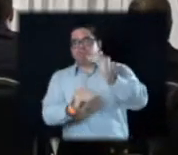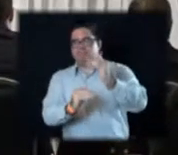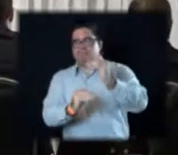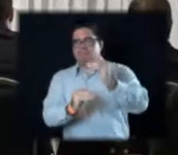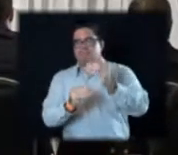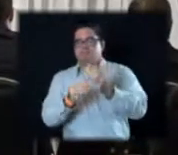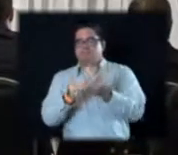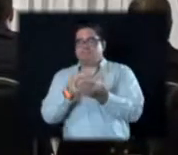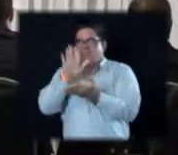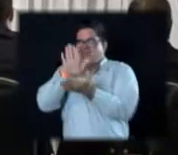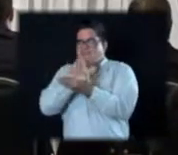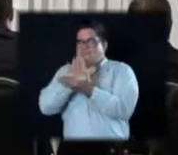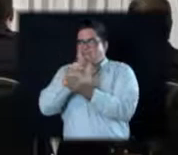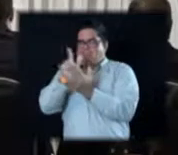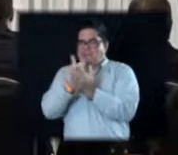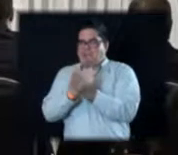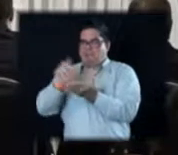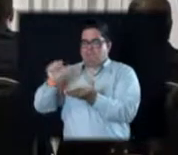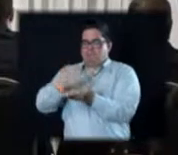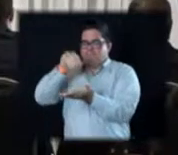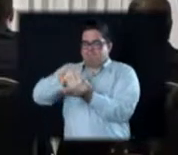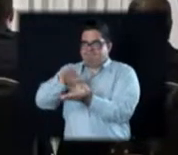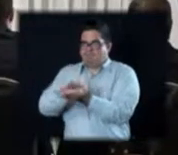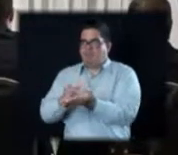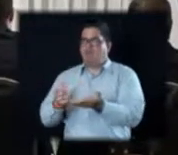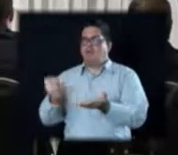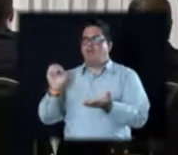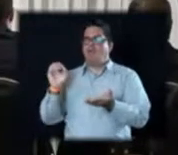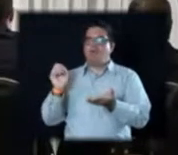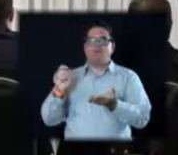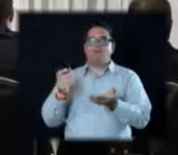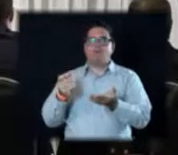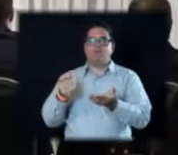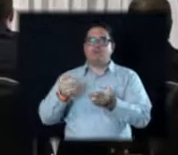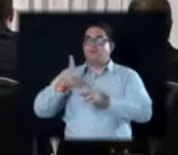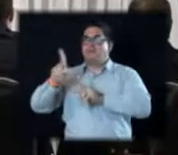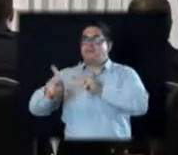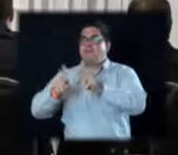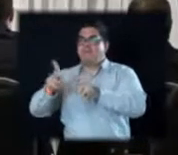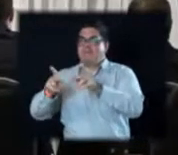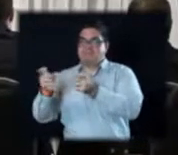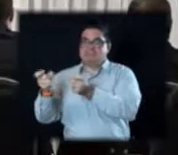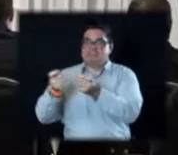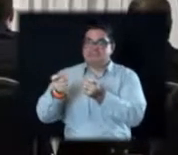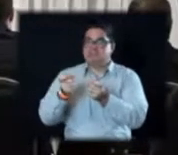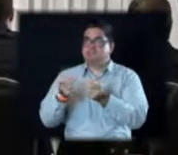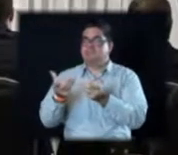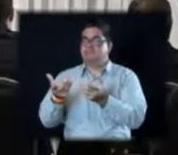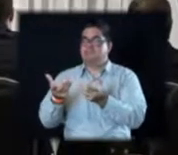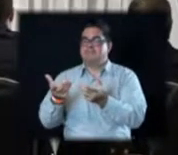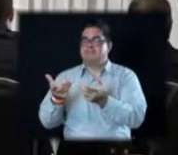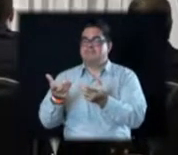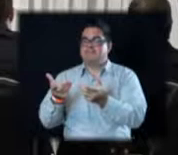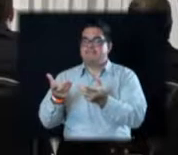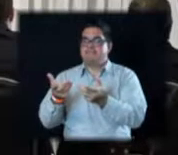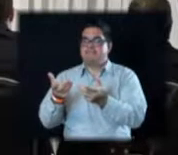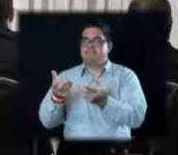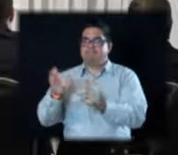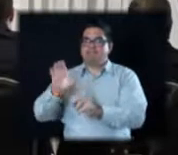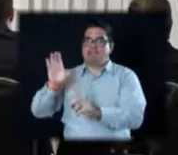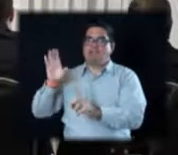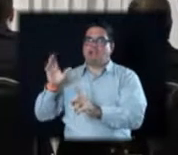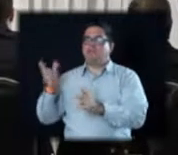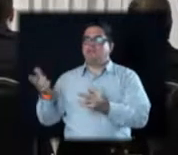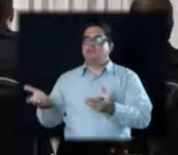o restricciones que vienen por circunstancias fuera del control del ELA, tienen que entonces incluirlos